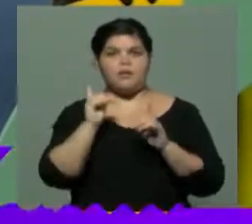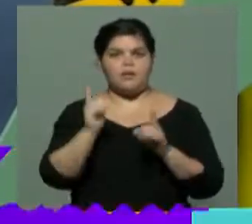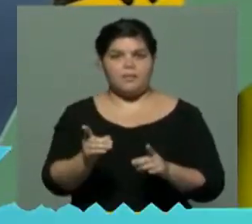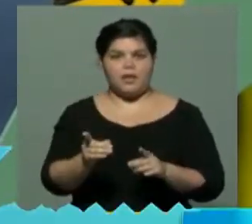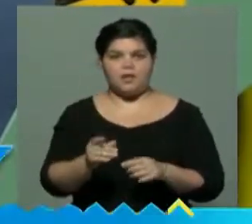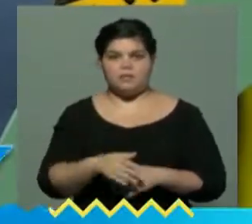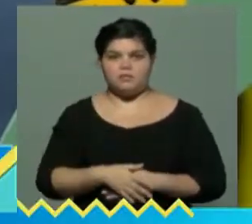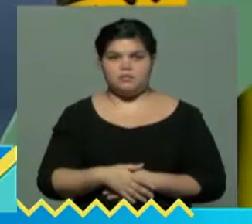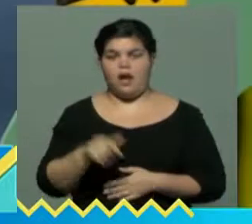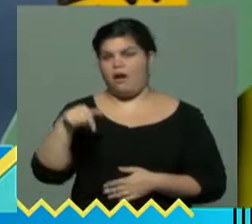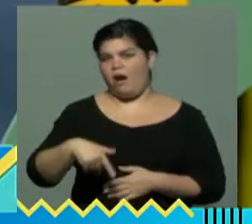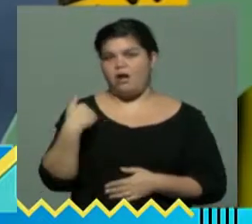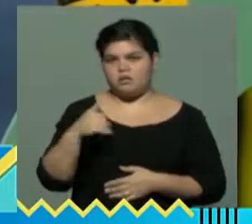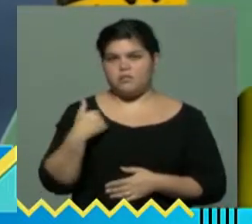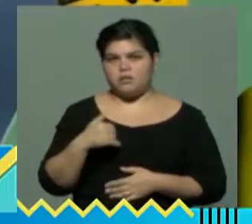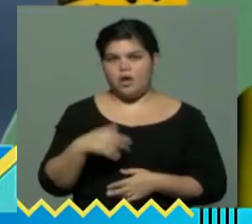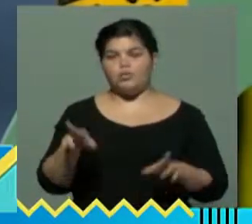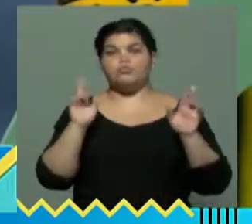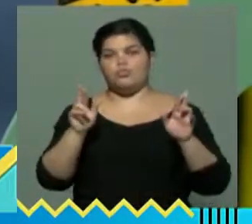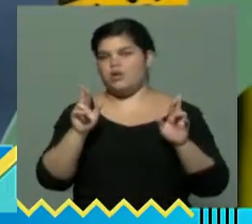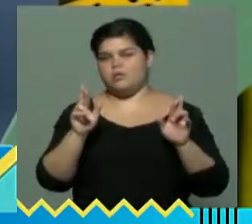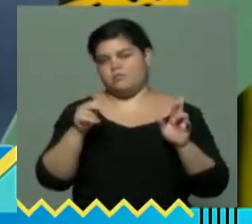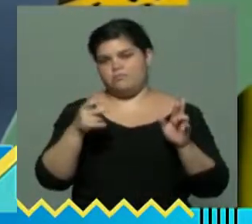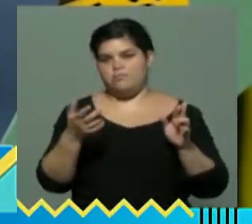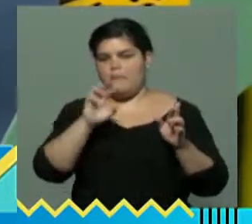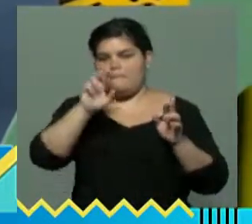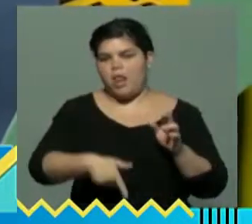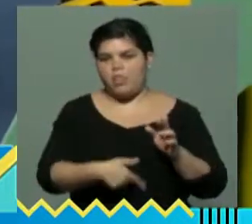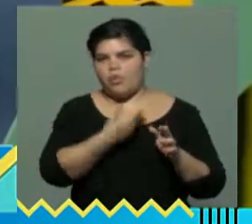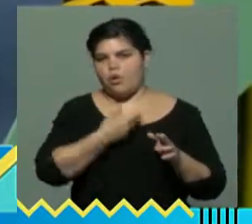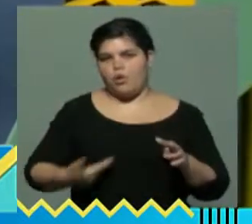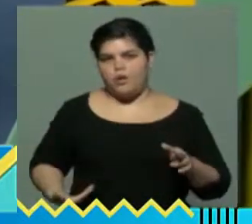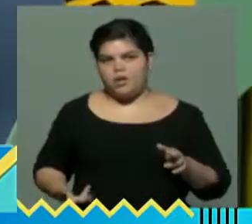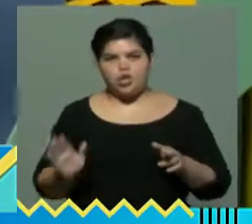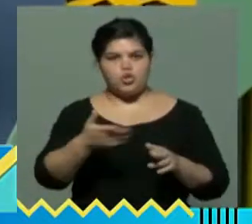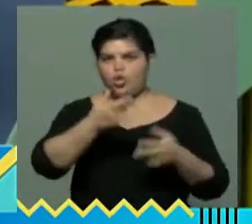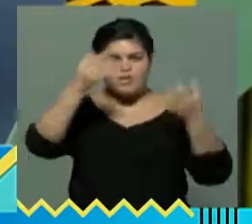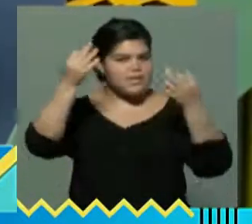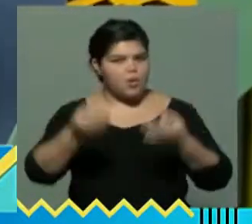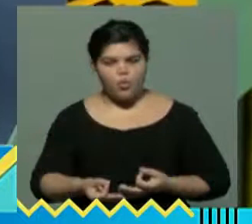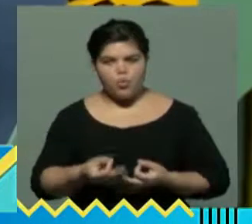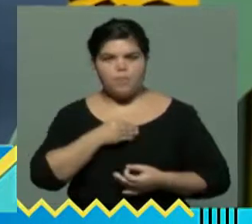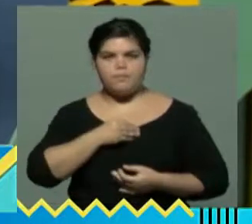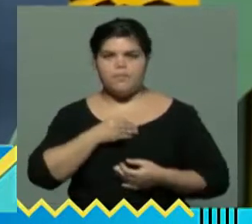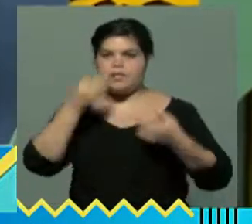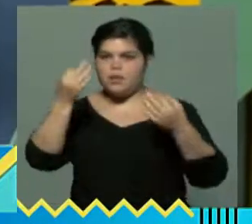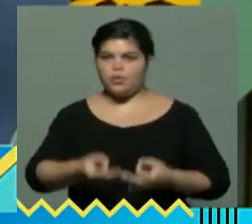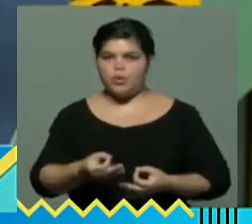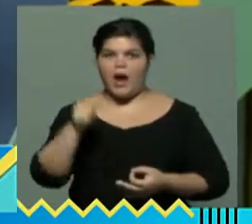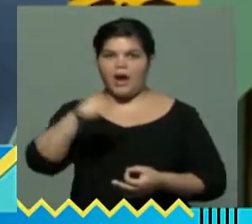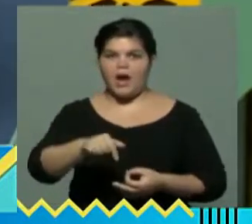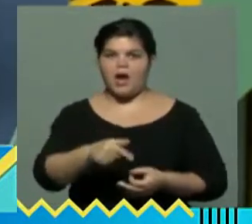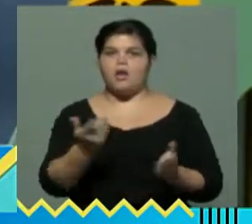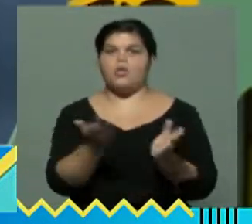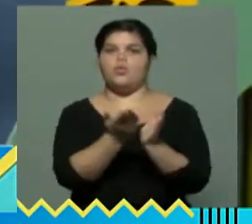que en realidad no es una suerte, sino que es una política de Estado, de la cual la mayoría de la sociedad está convencida, tenemos una educación pública y